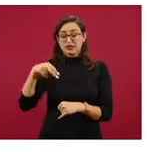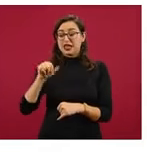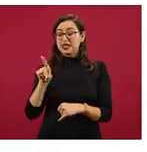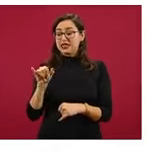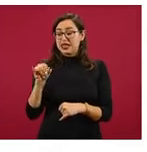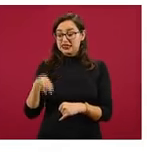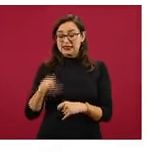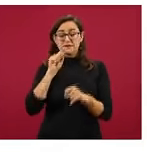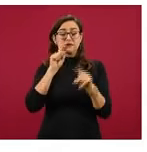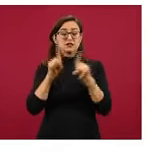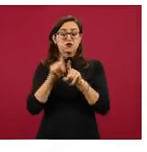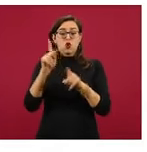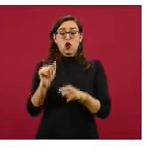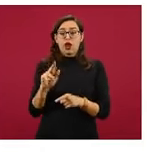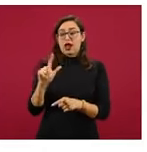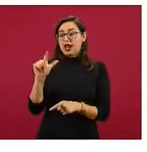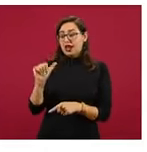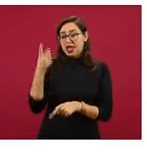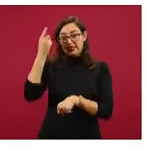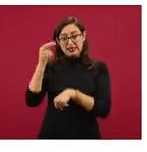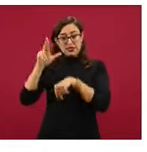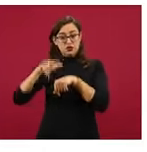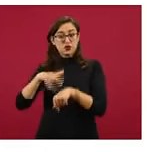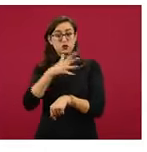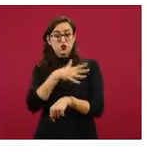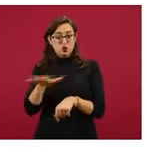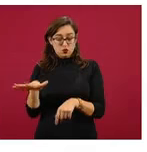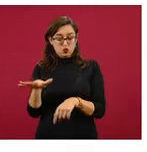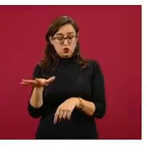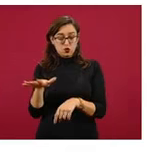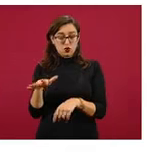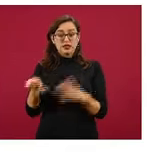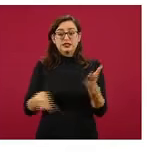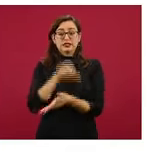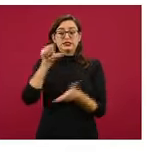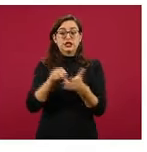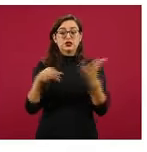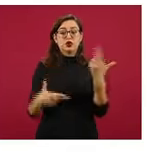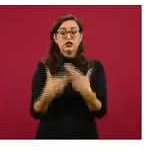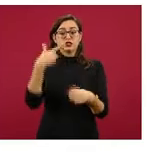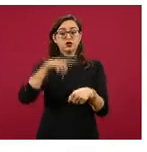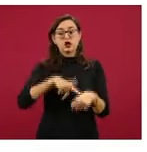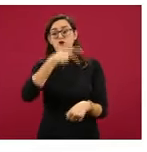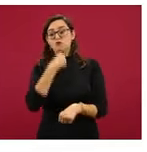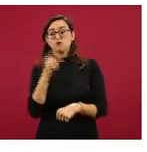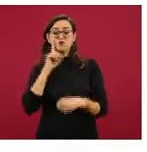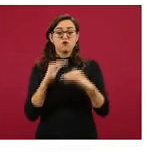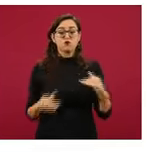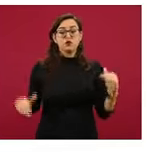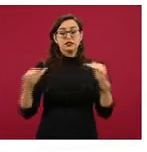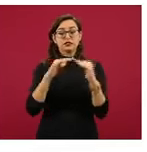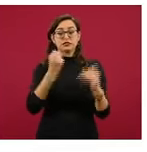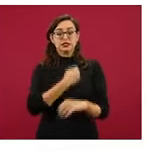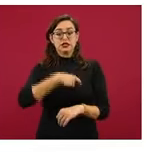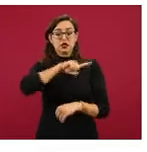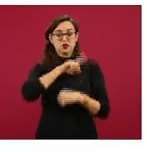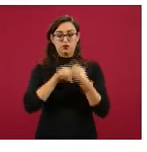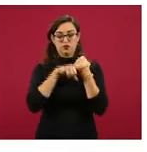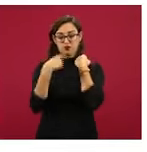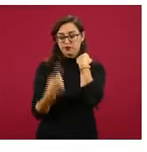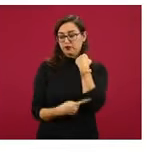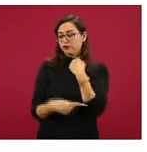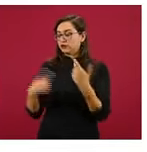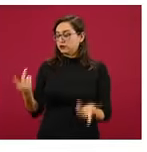doctora Carla Berdichevsky, directora general del Centro Nacional de Equidad de Género y Salud Reproductiva. 16